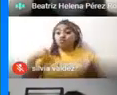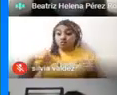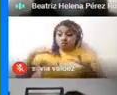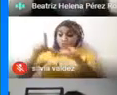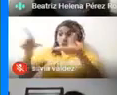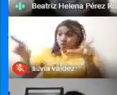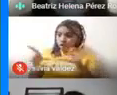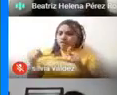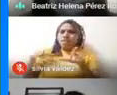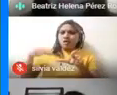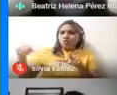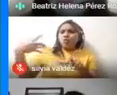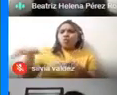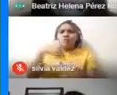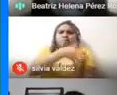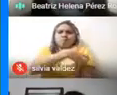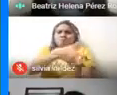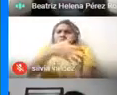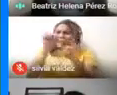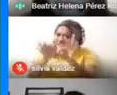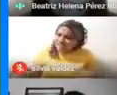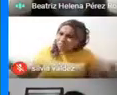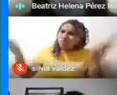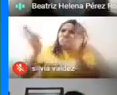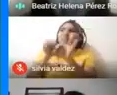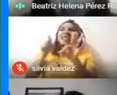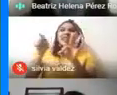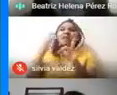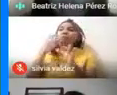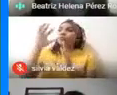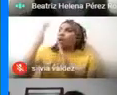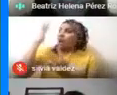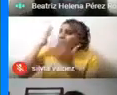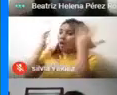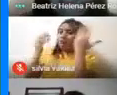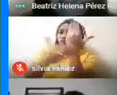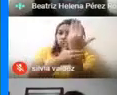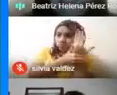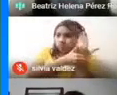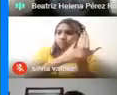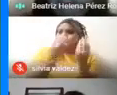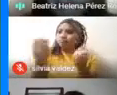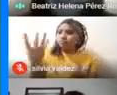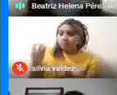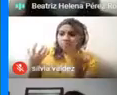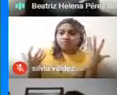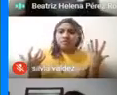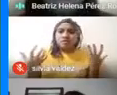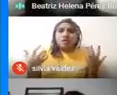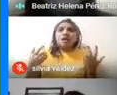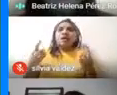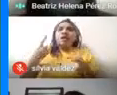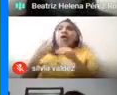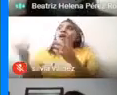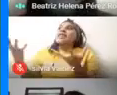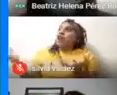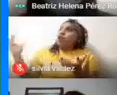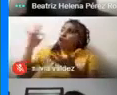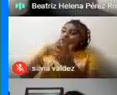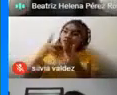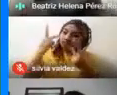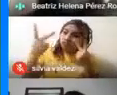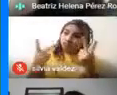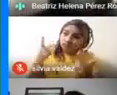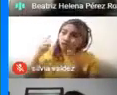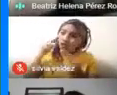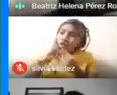en donde tengo unas potencialidades importantes en materia ecológica, en donde quiero que vengan otros a conocerlo,